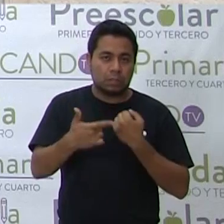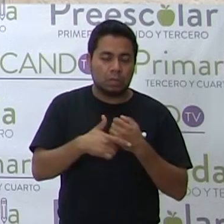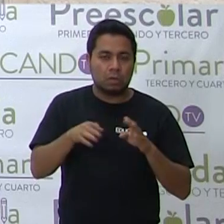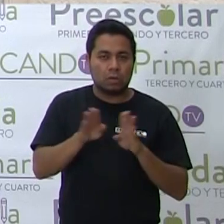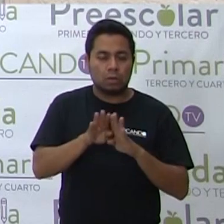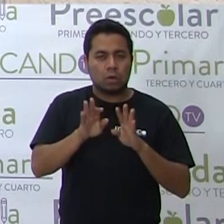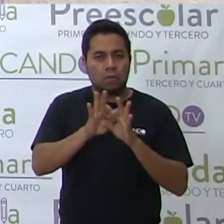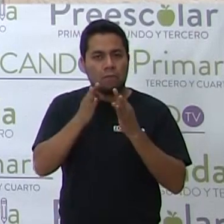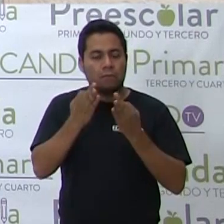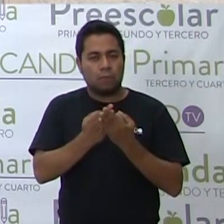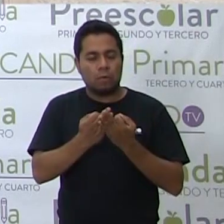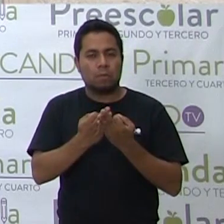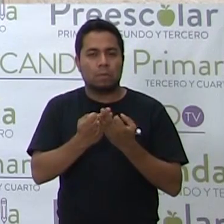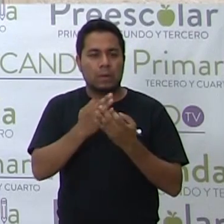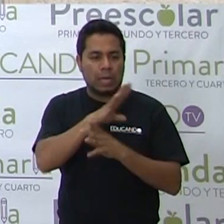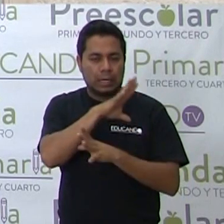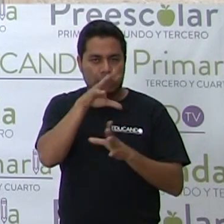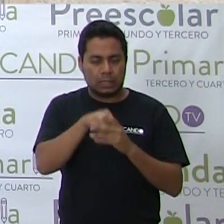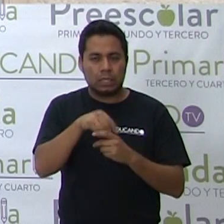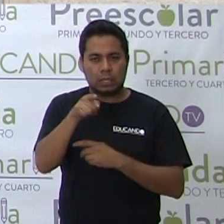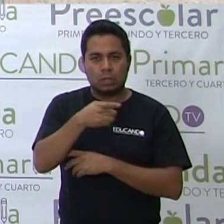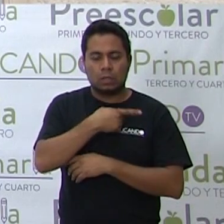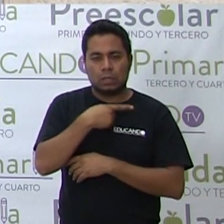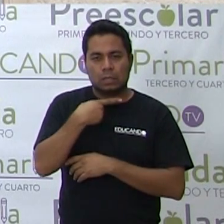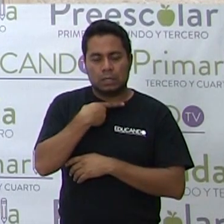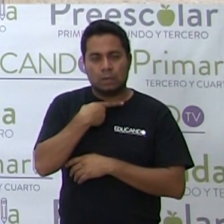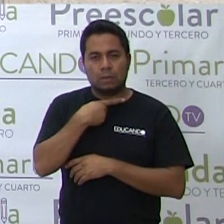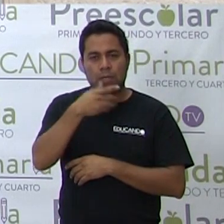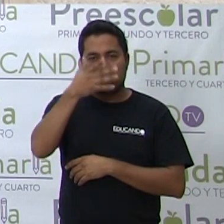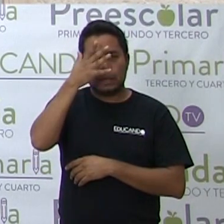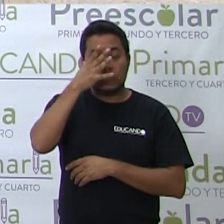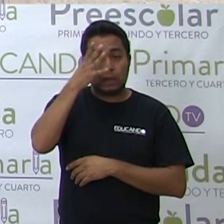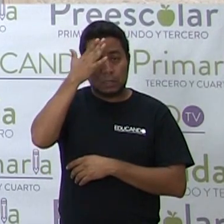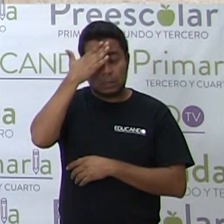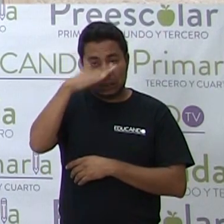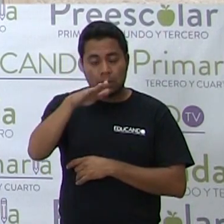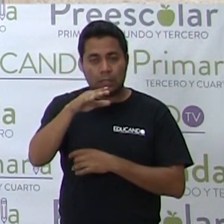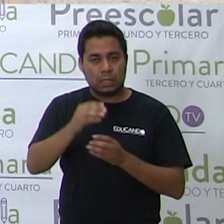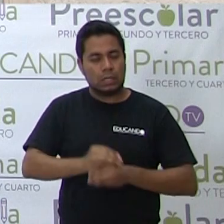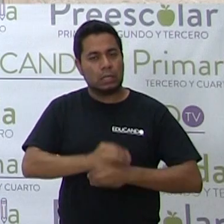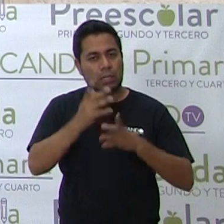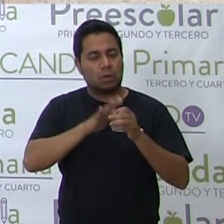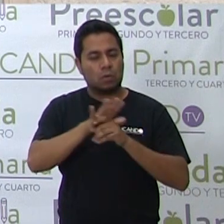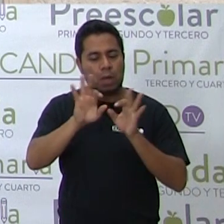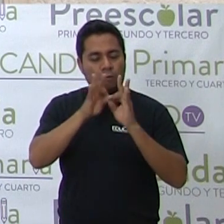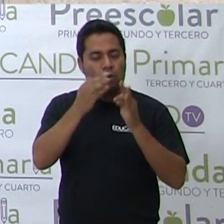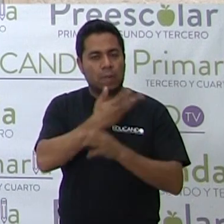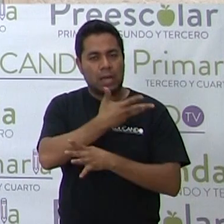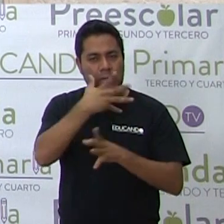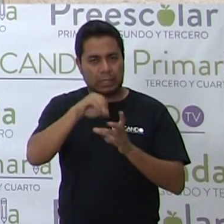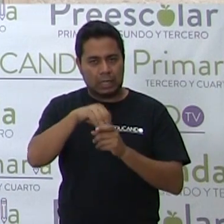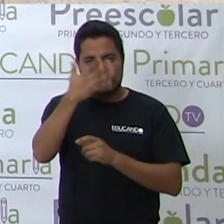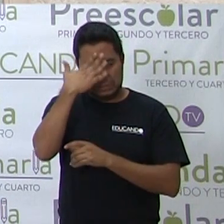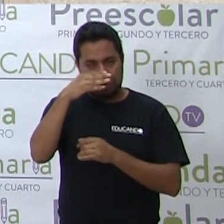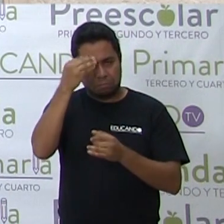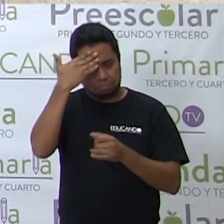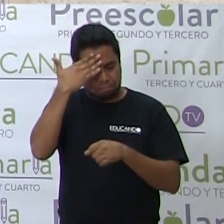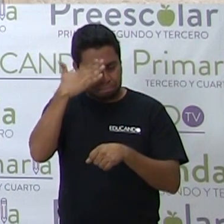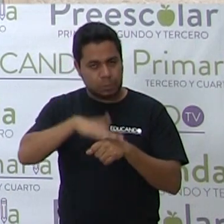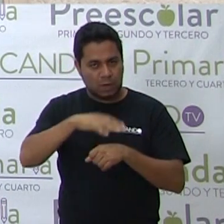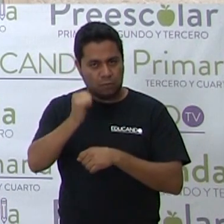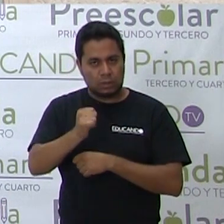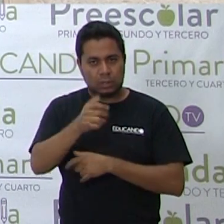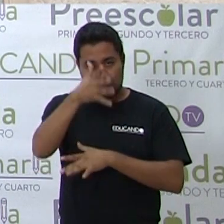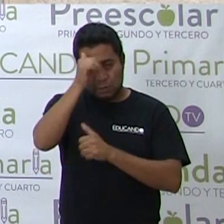la fórmula general y Ustedes deben de tener muy claro Sí la fórmula general